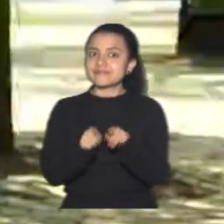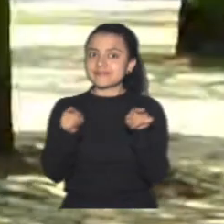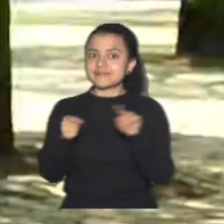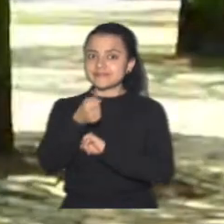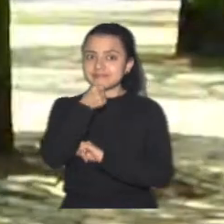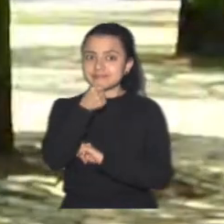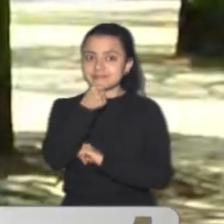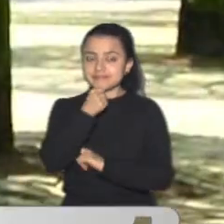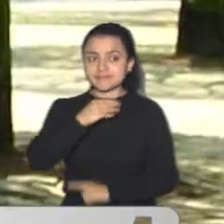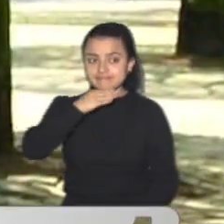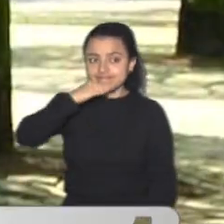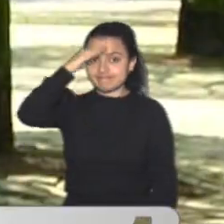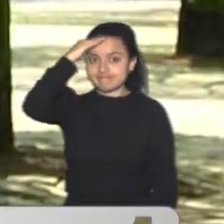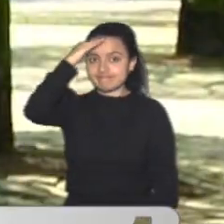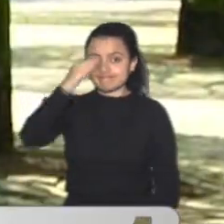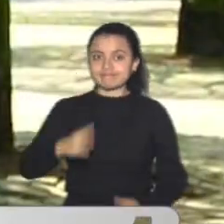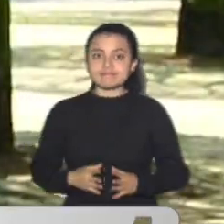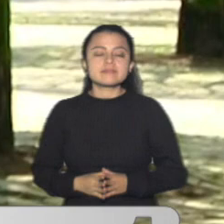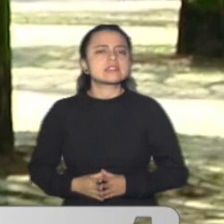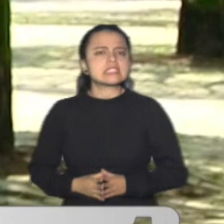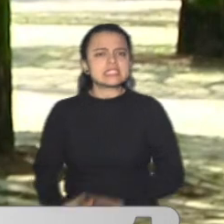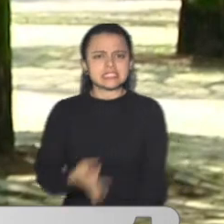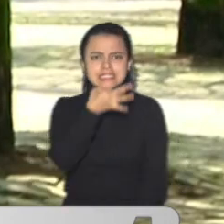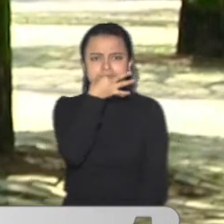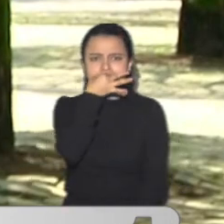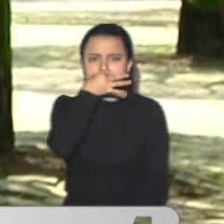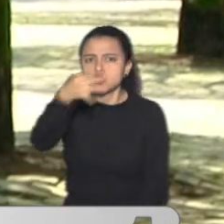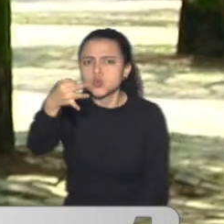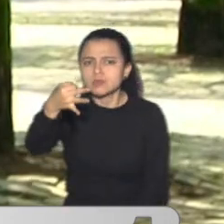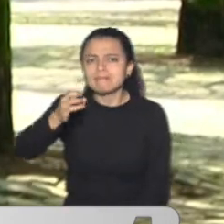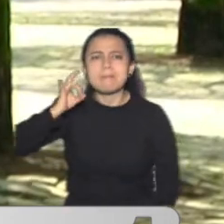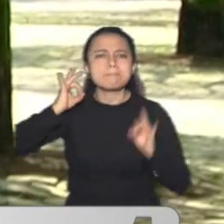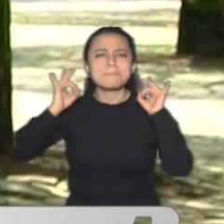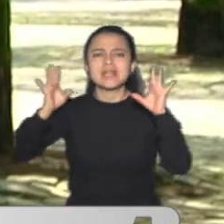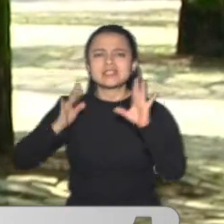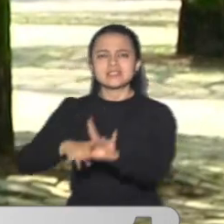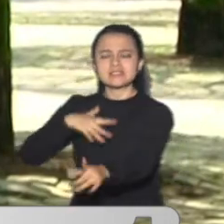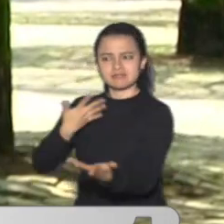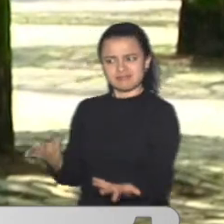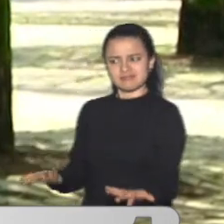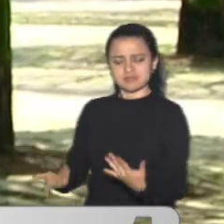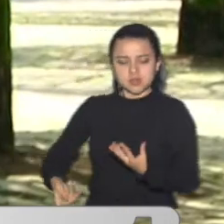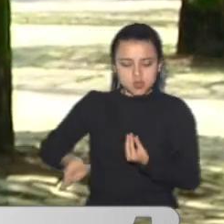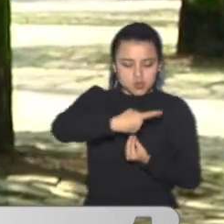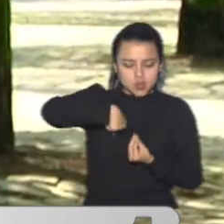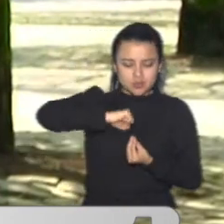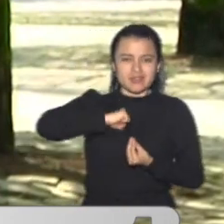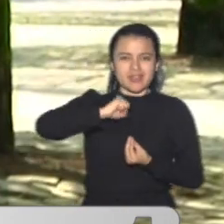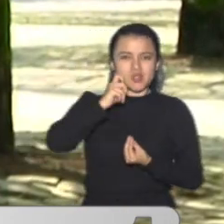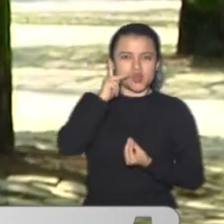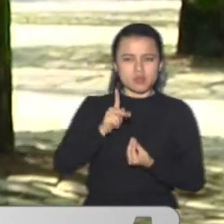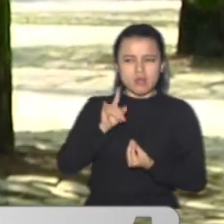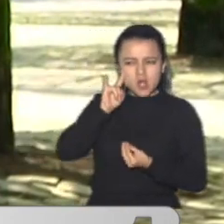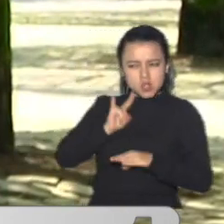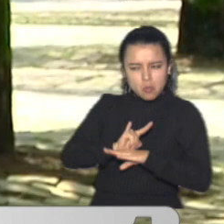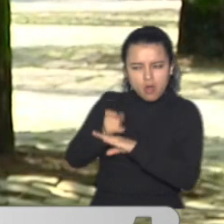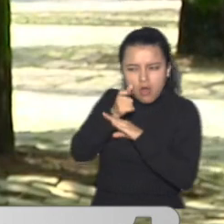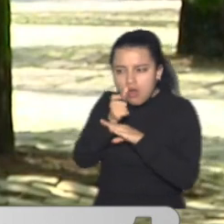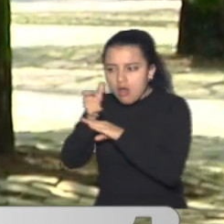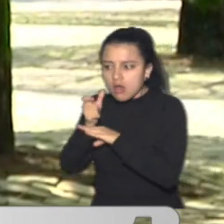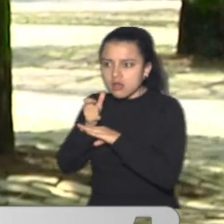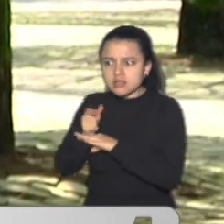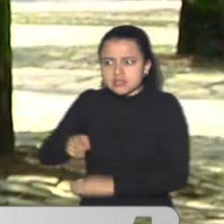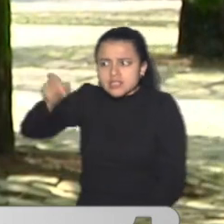de medellín hay un impactante denuncia por parte de abogados y defensores de derechos humanos quienes indican que una niña de 7 años quien